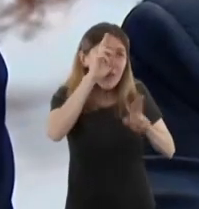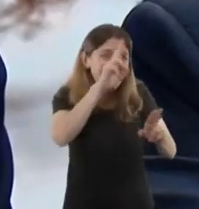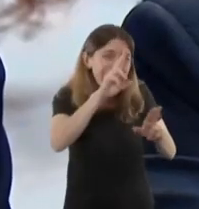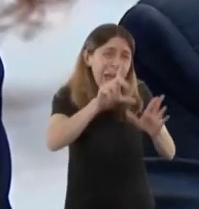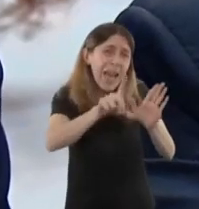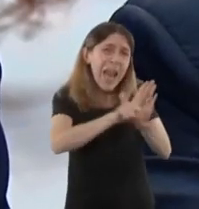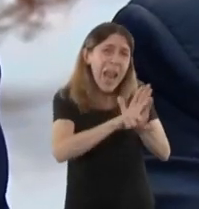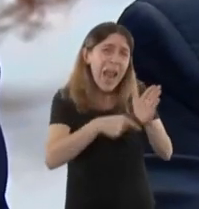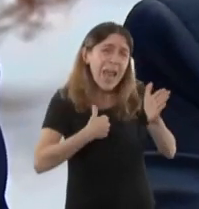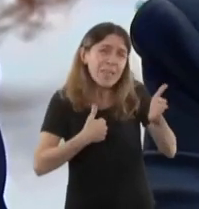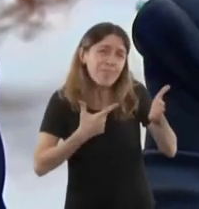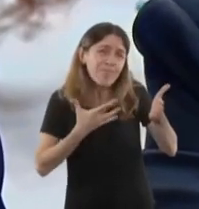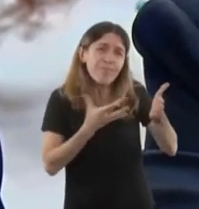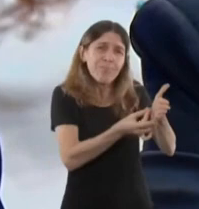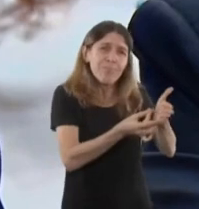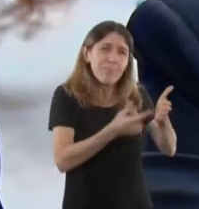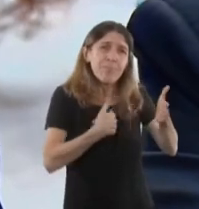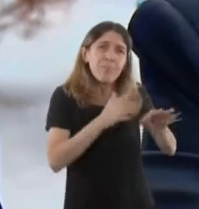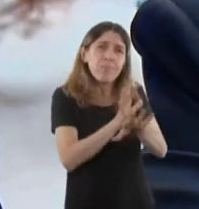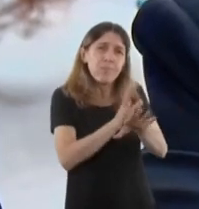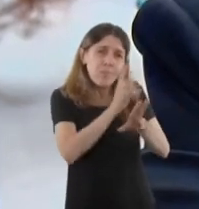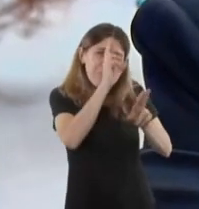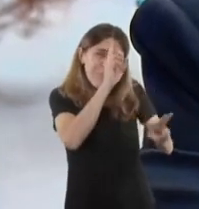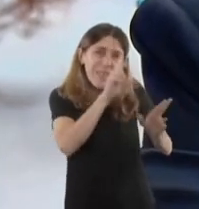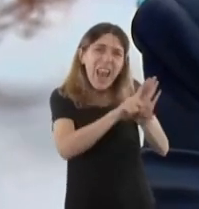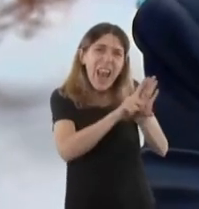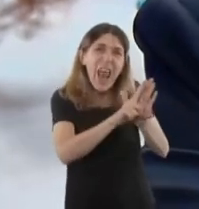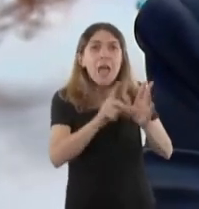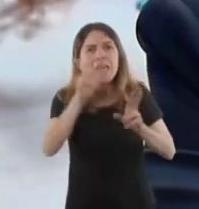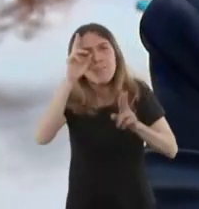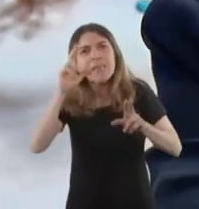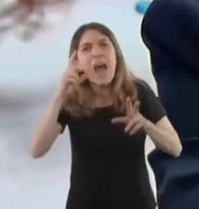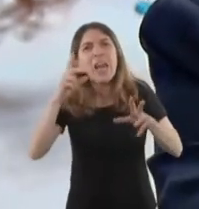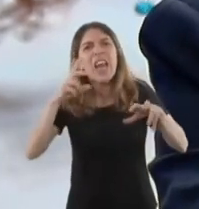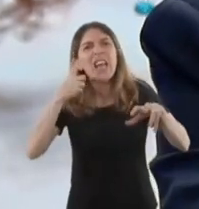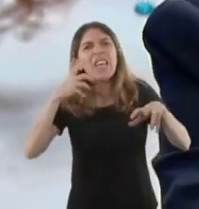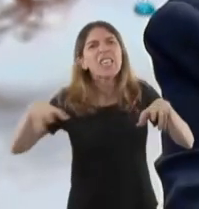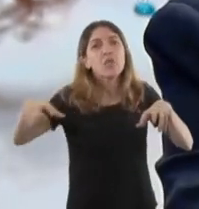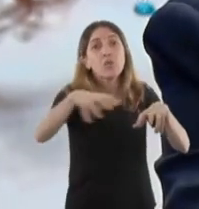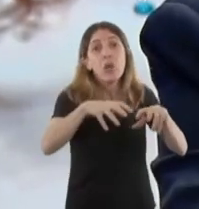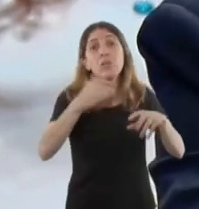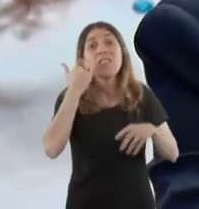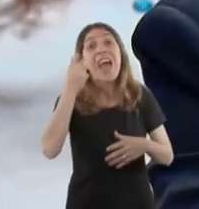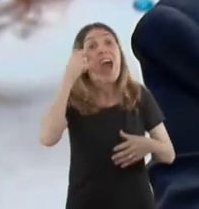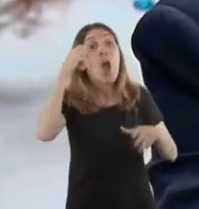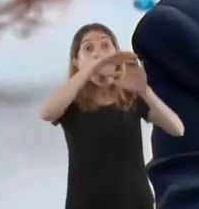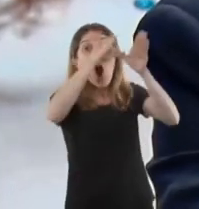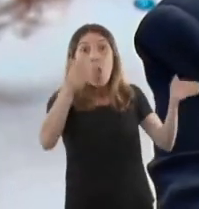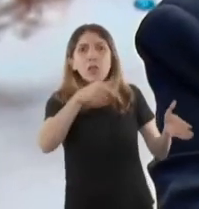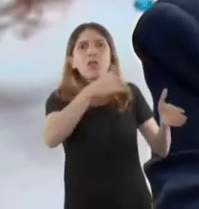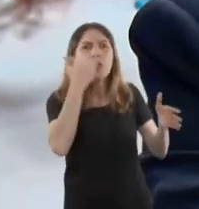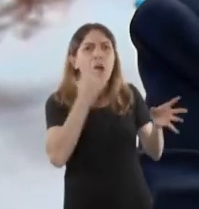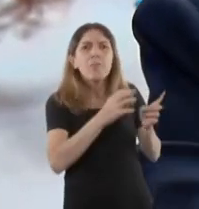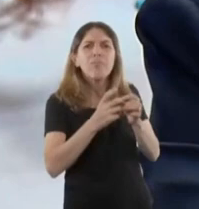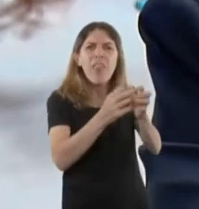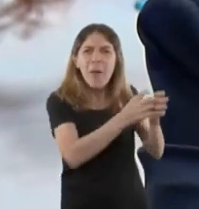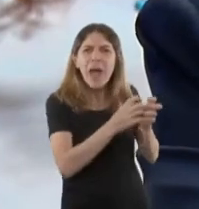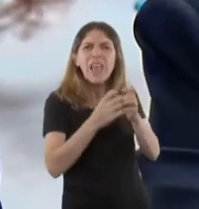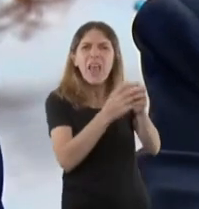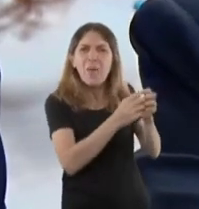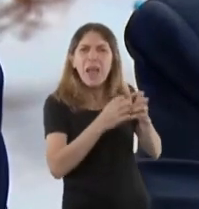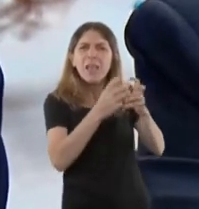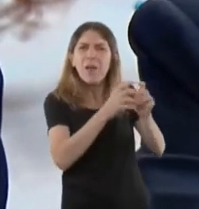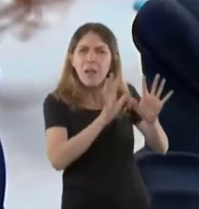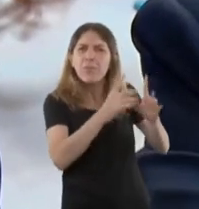a la ley a las instituciones y al congreso al ingresado ya varios de esos